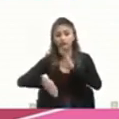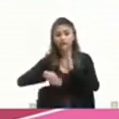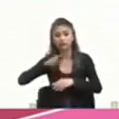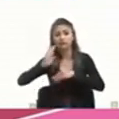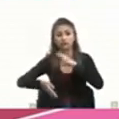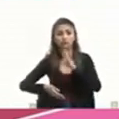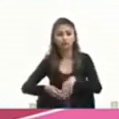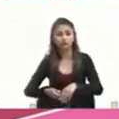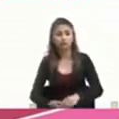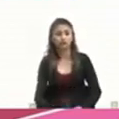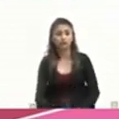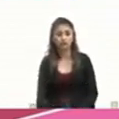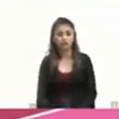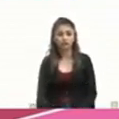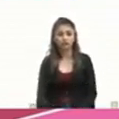muertes.